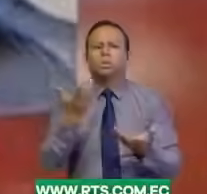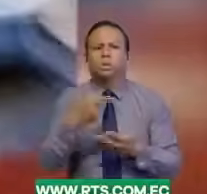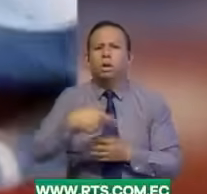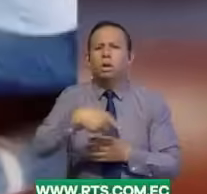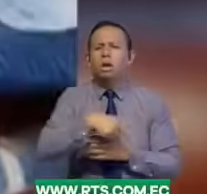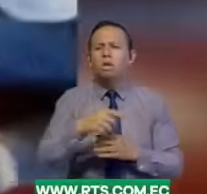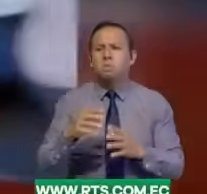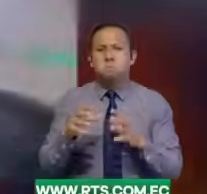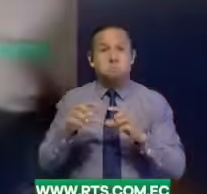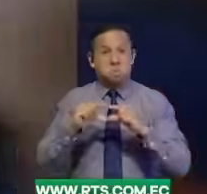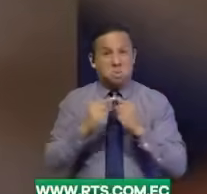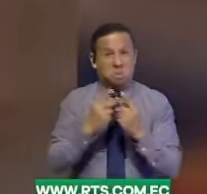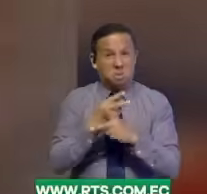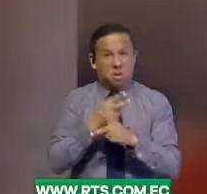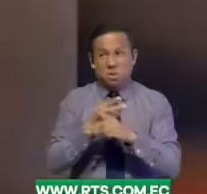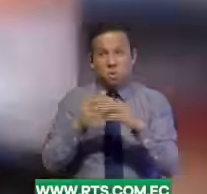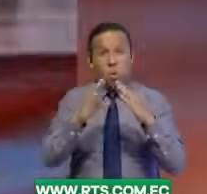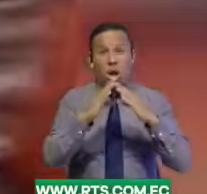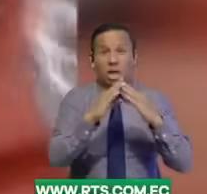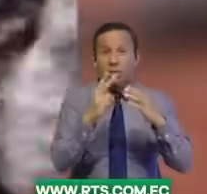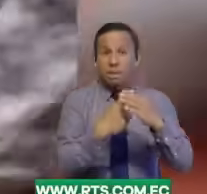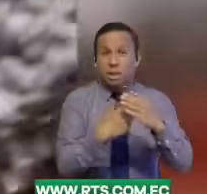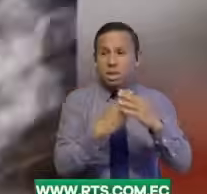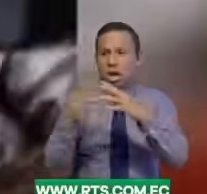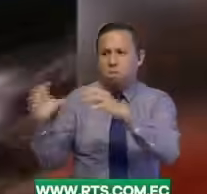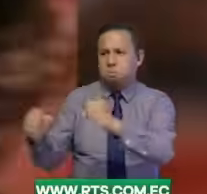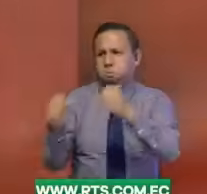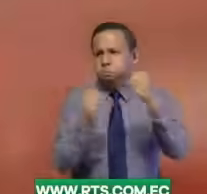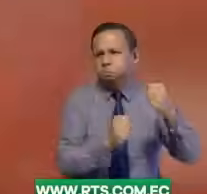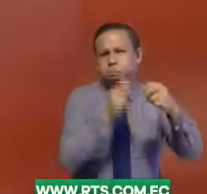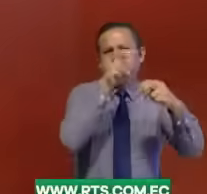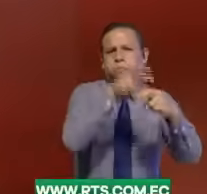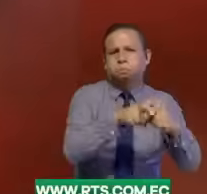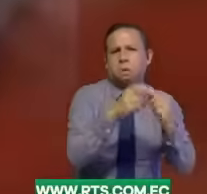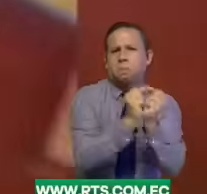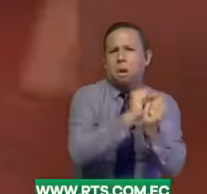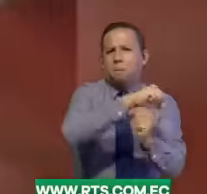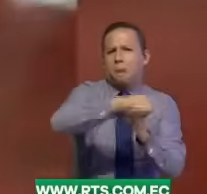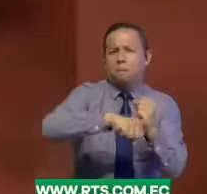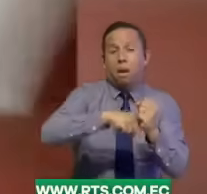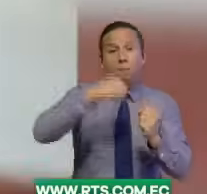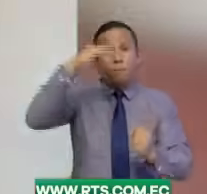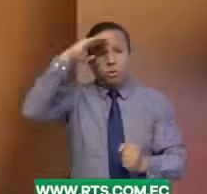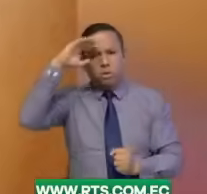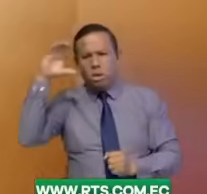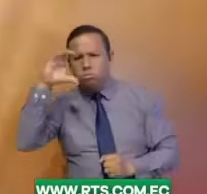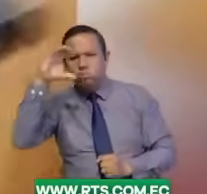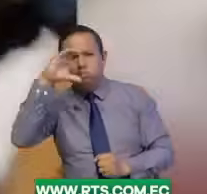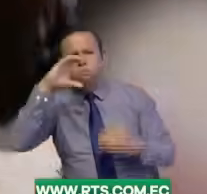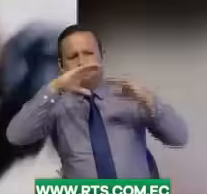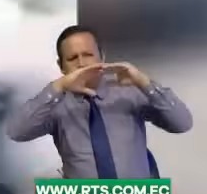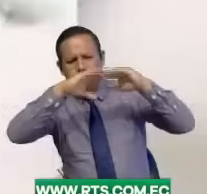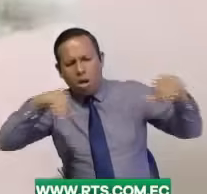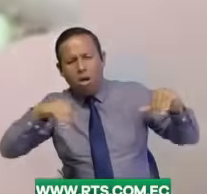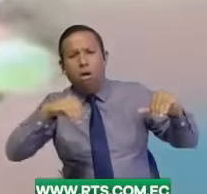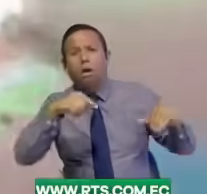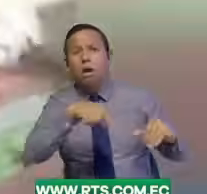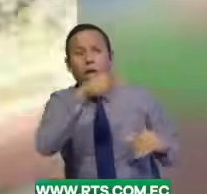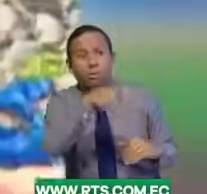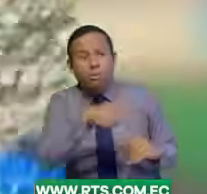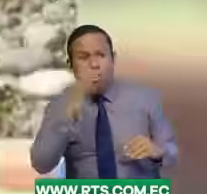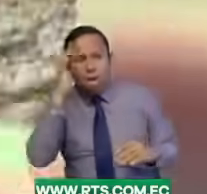casa abandonada. Entonces los uniformados, fuertemente armados, procedieron a rescatarlo. Estaba visiblemente